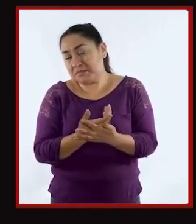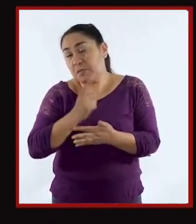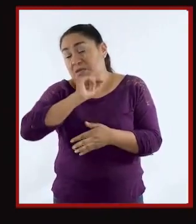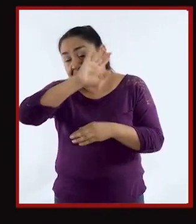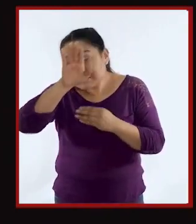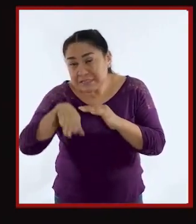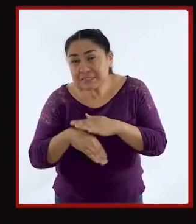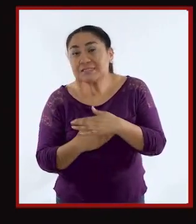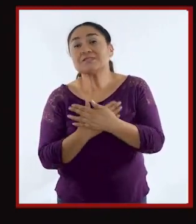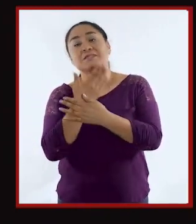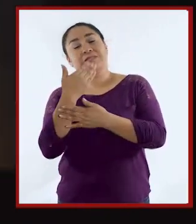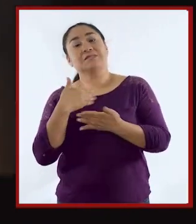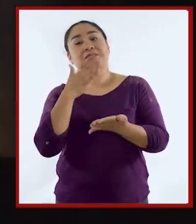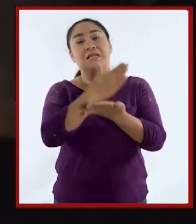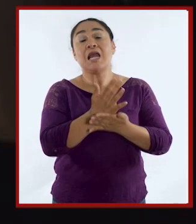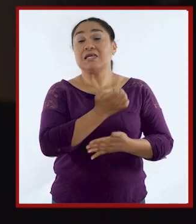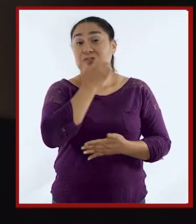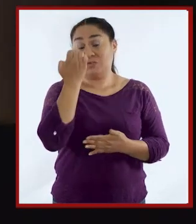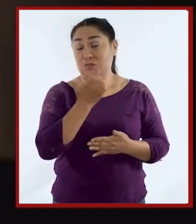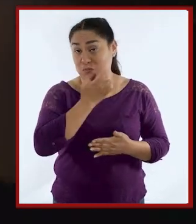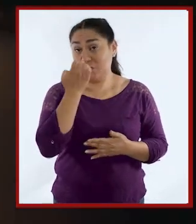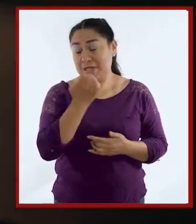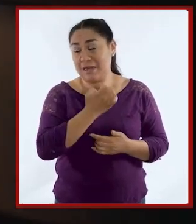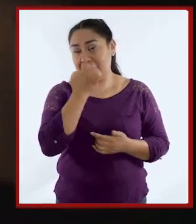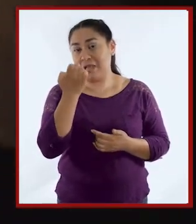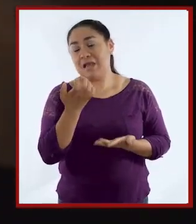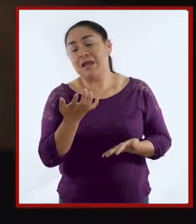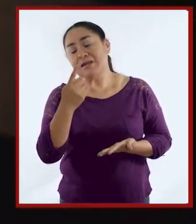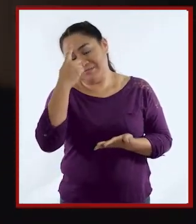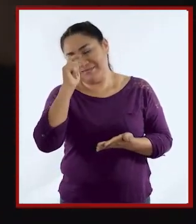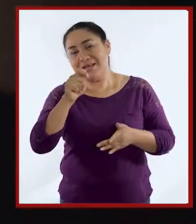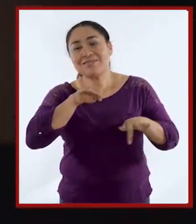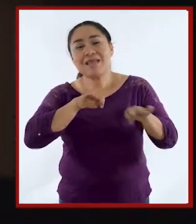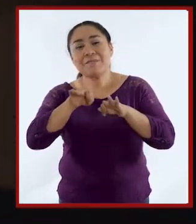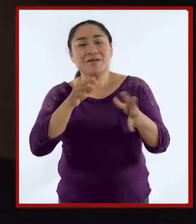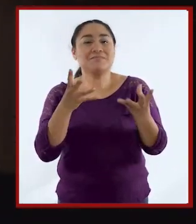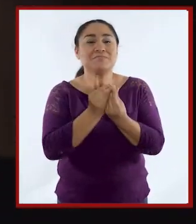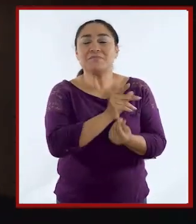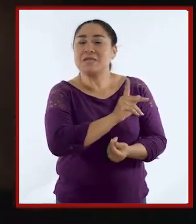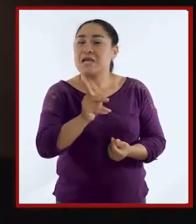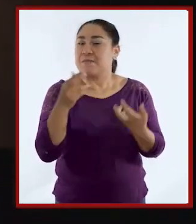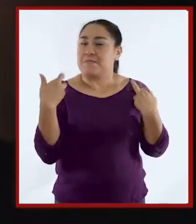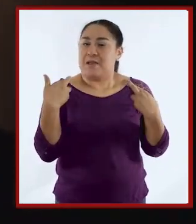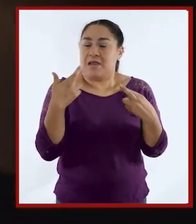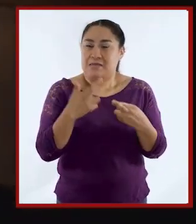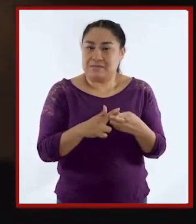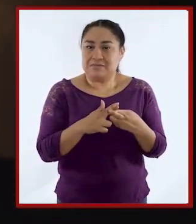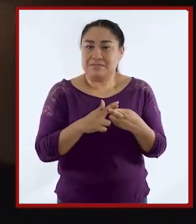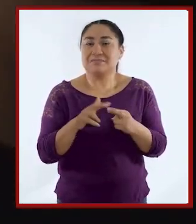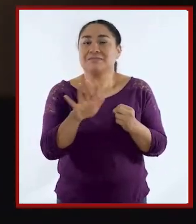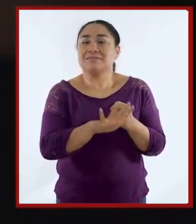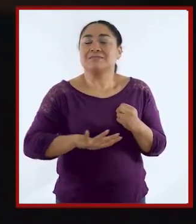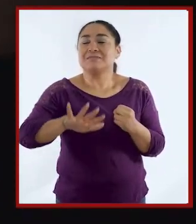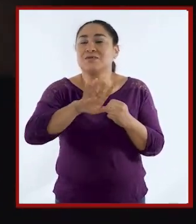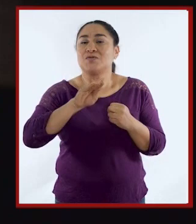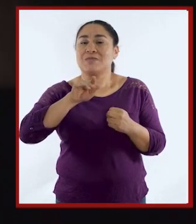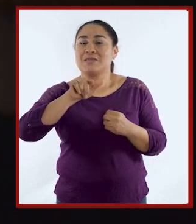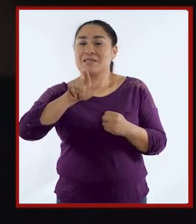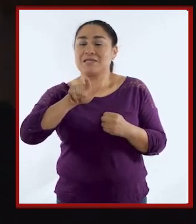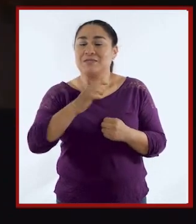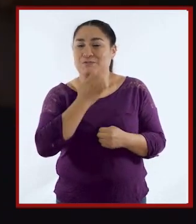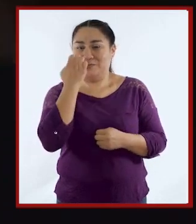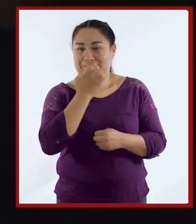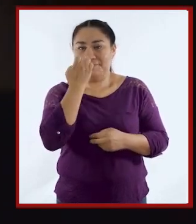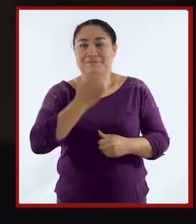para poder muy temprano asistir a la escuela y poder estar en la jornada con nuestros maestros de la ED 97 de